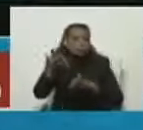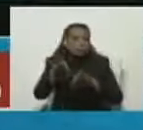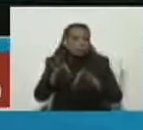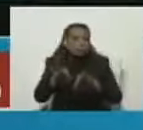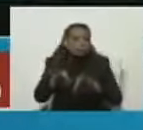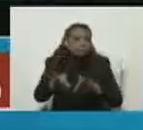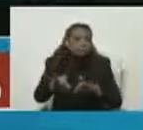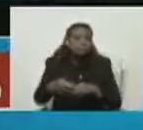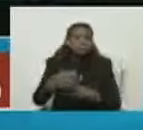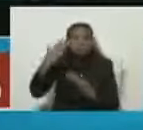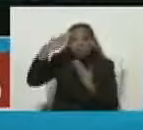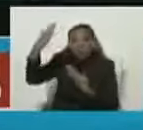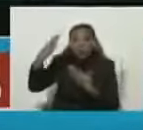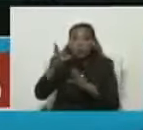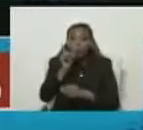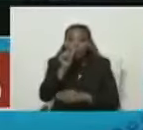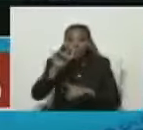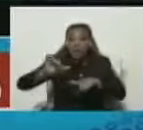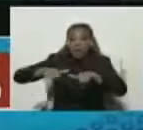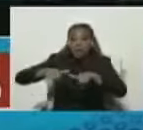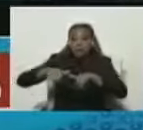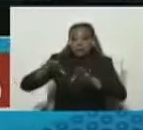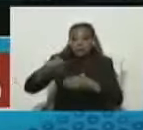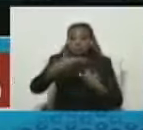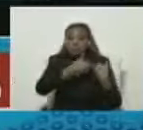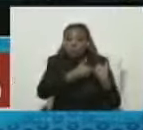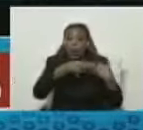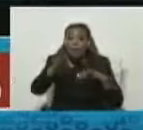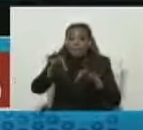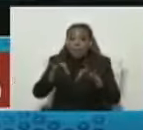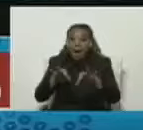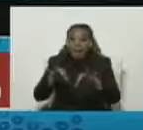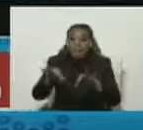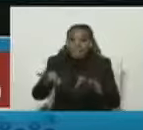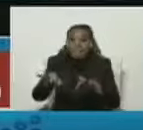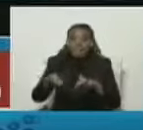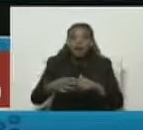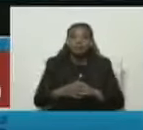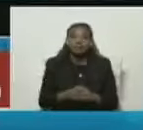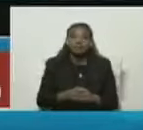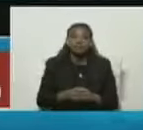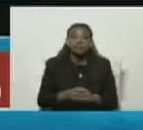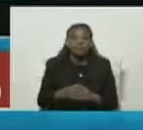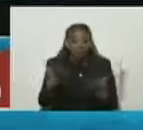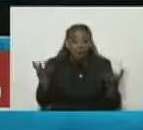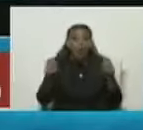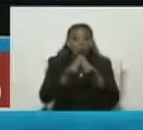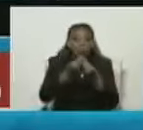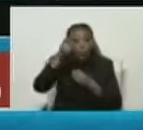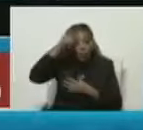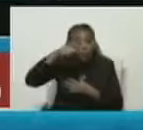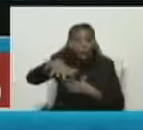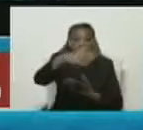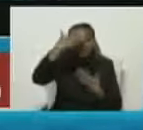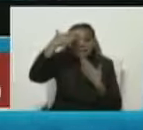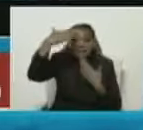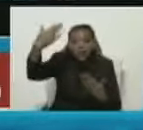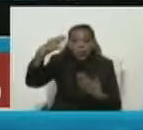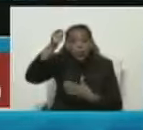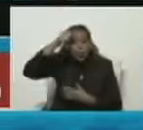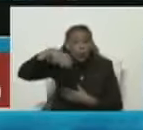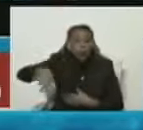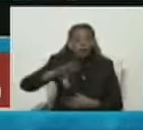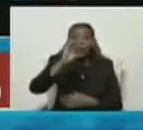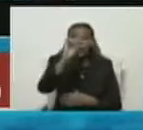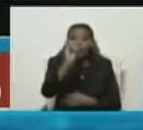Mi saludo, pues. Has tomado la decisión correcta, estar con el pueblo. Mi saludo al pueblo de